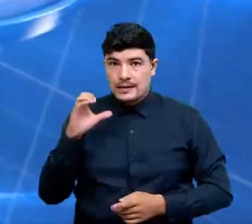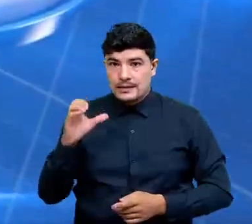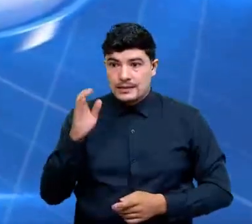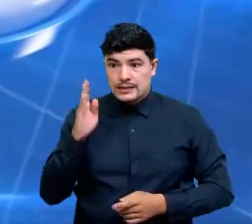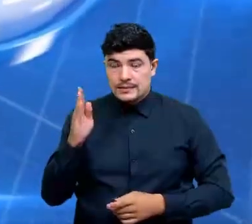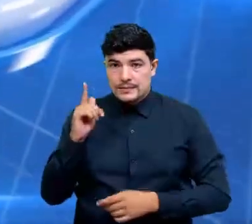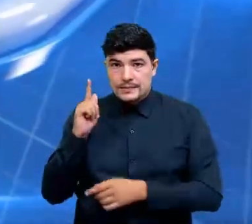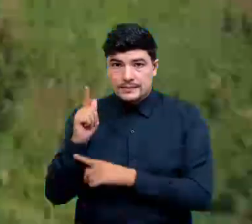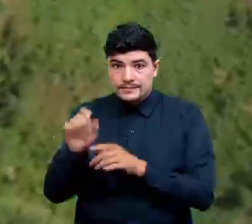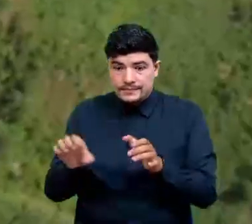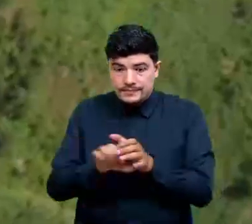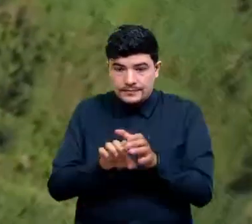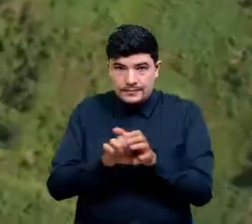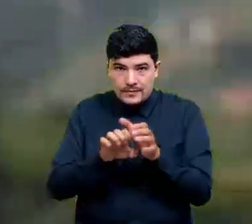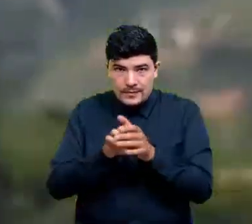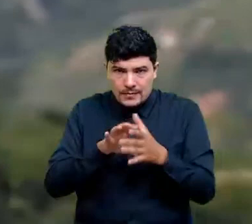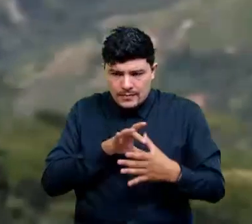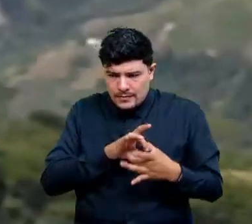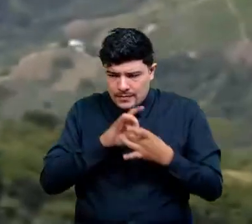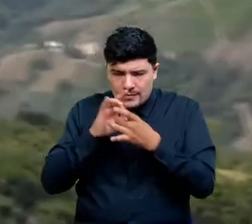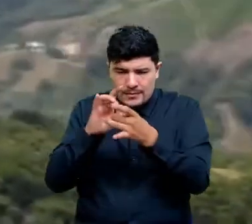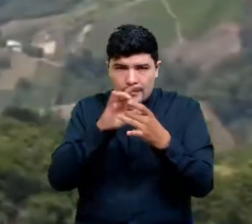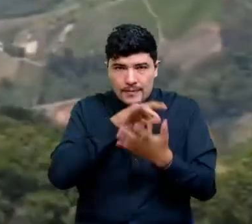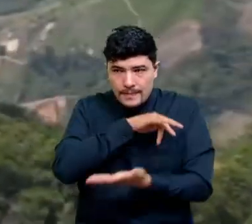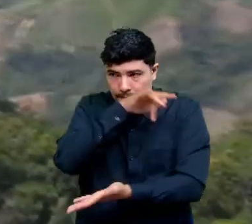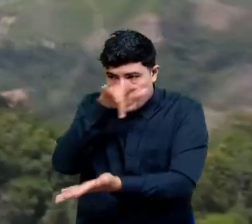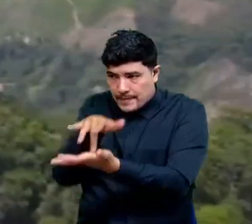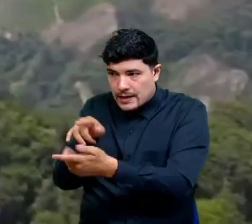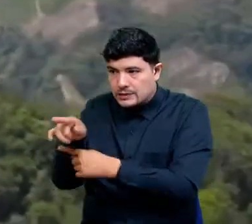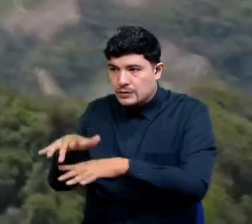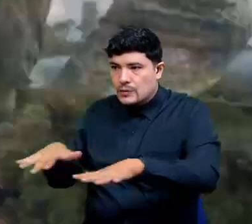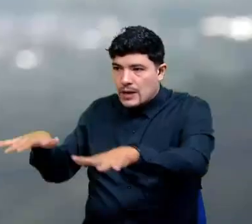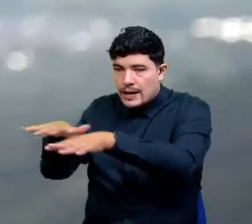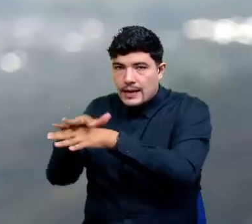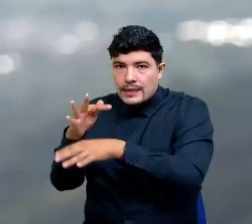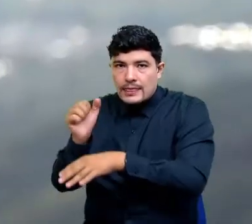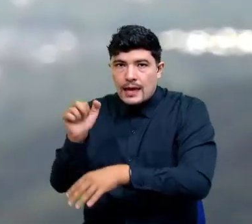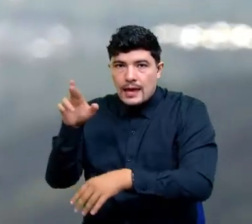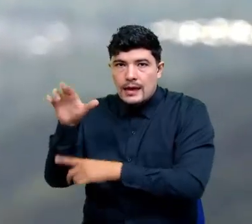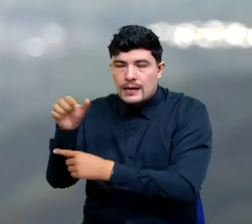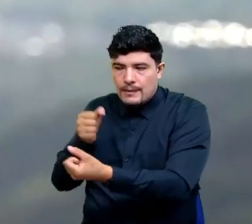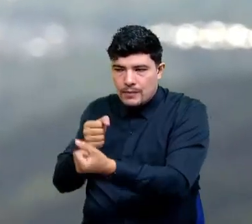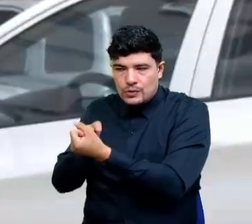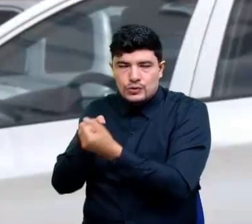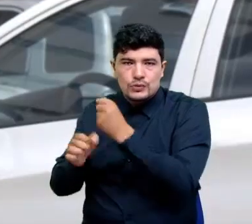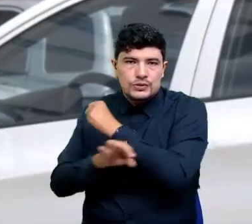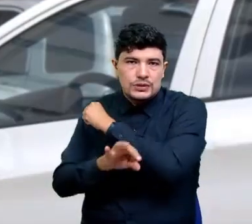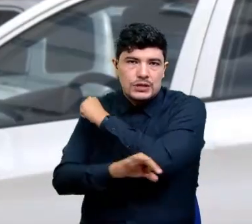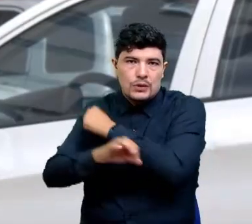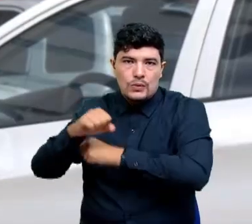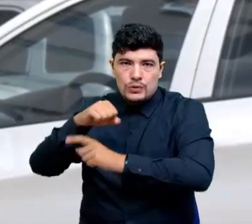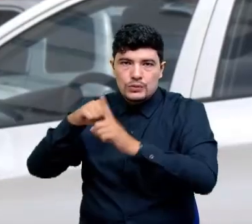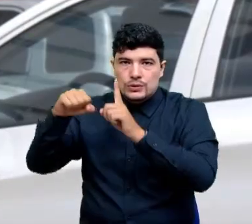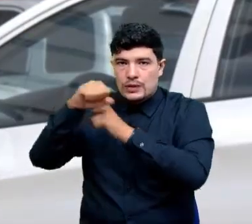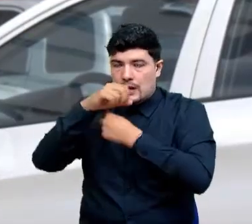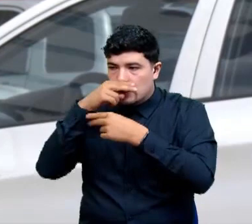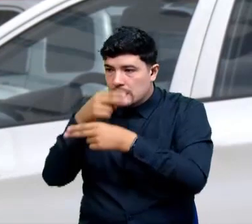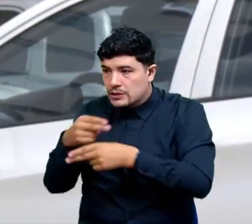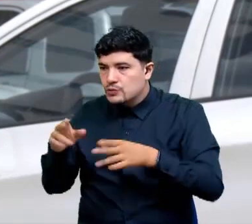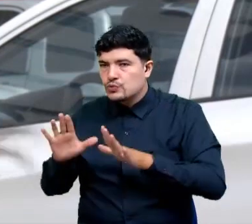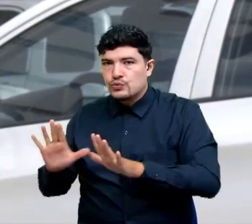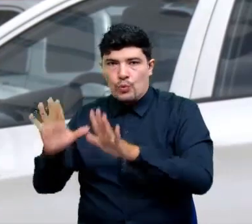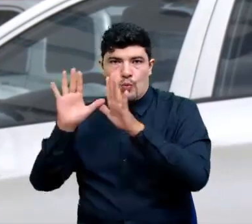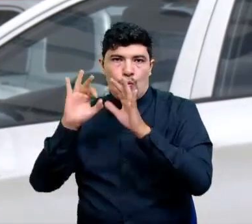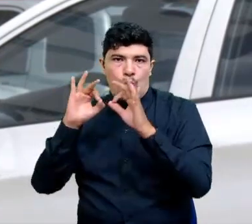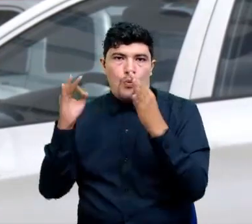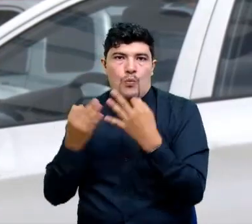equipos interdisciplinarios al Tarra para brindar apoyo psicosocial a los niños y sus familias. Diversas